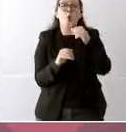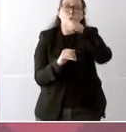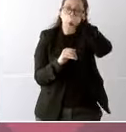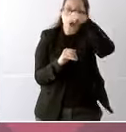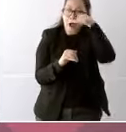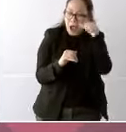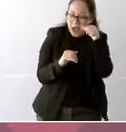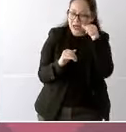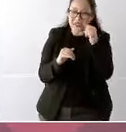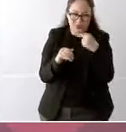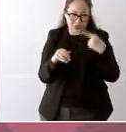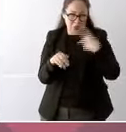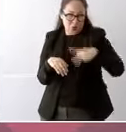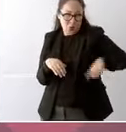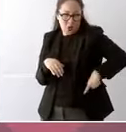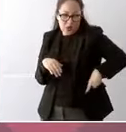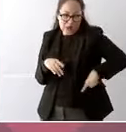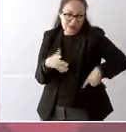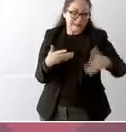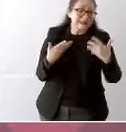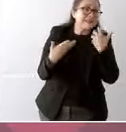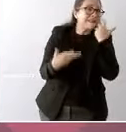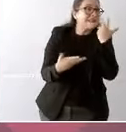acercó a la